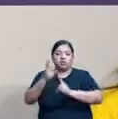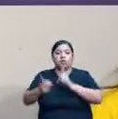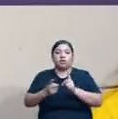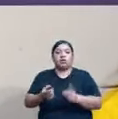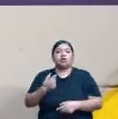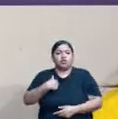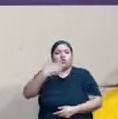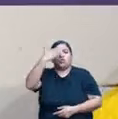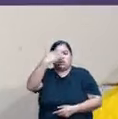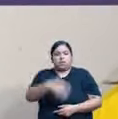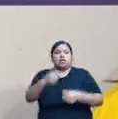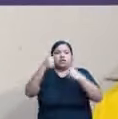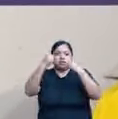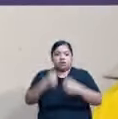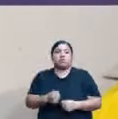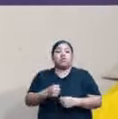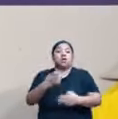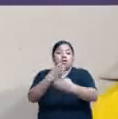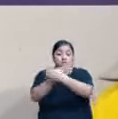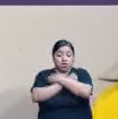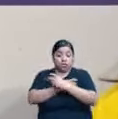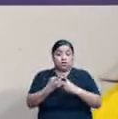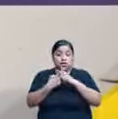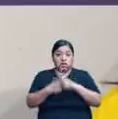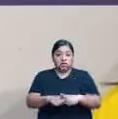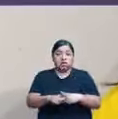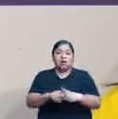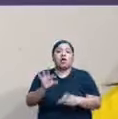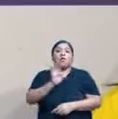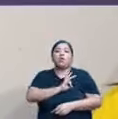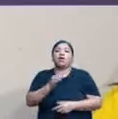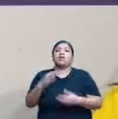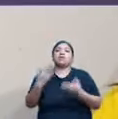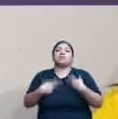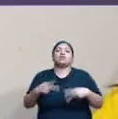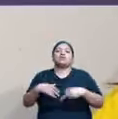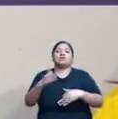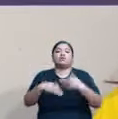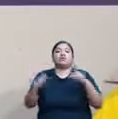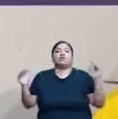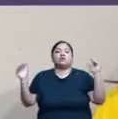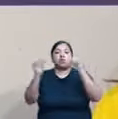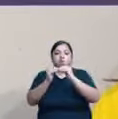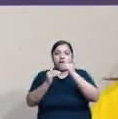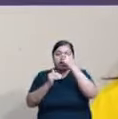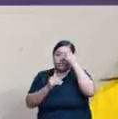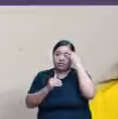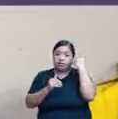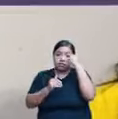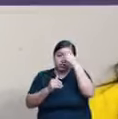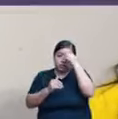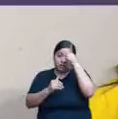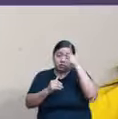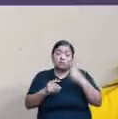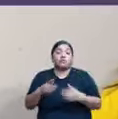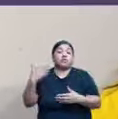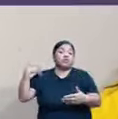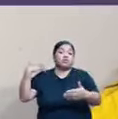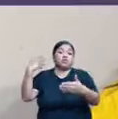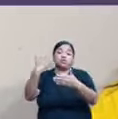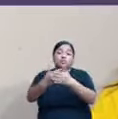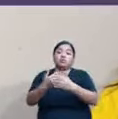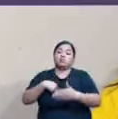estoy convencido que desde la educación se romperán las cadenas de la desigualdad social. Desde hace mucho tiempo hemos trabajado con los comités